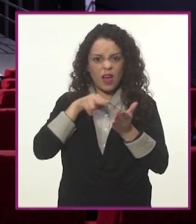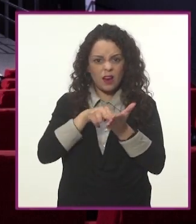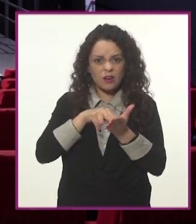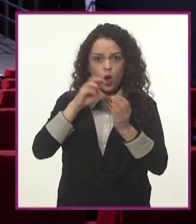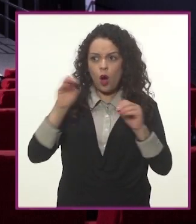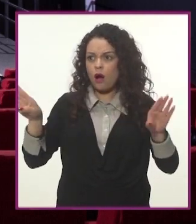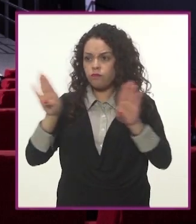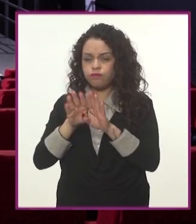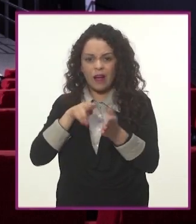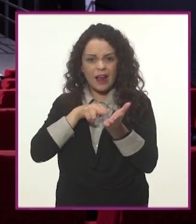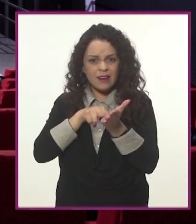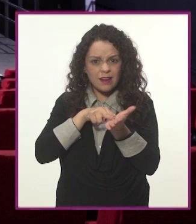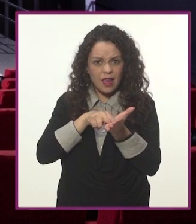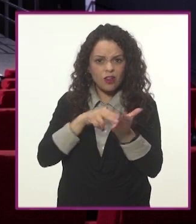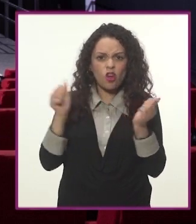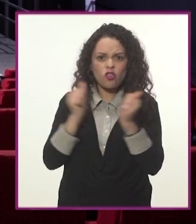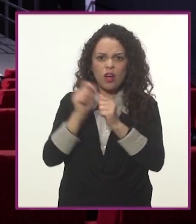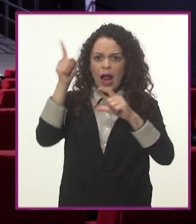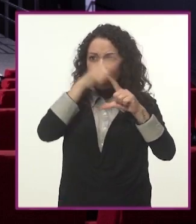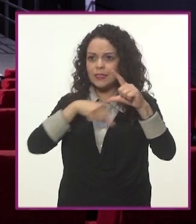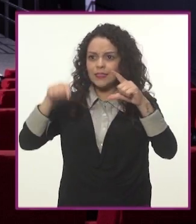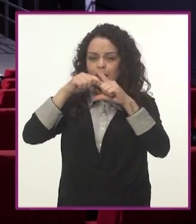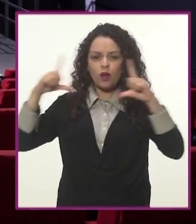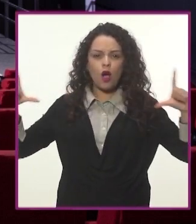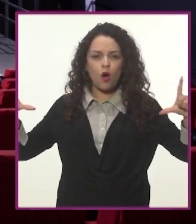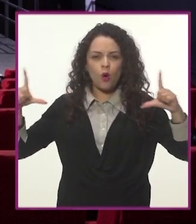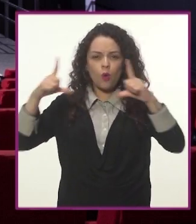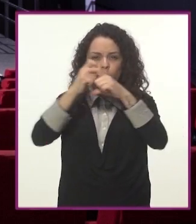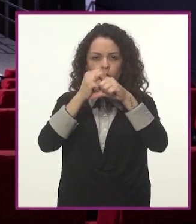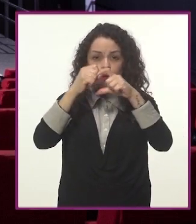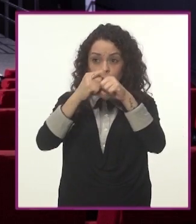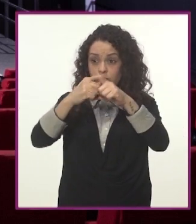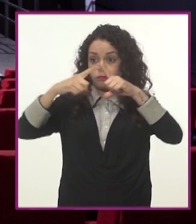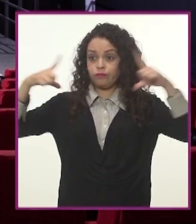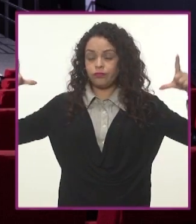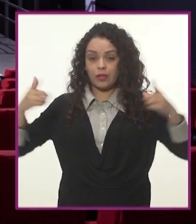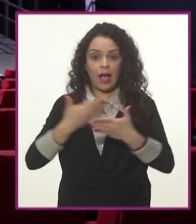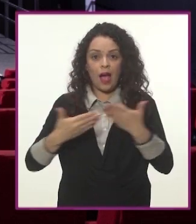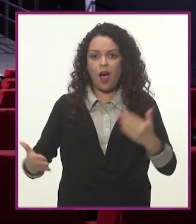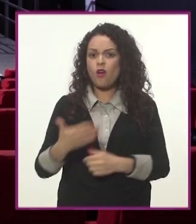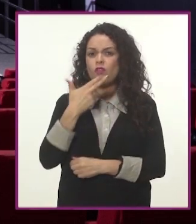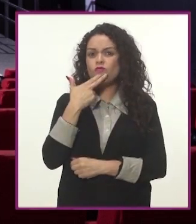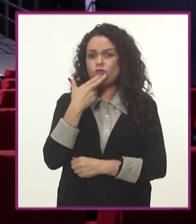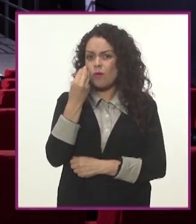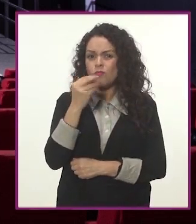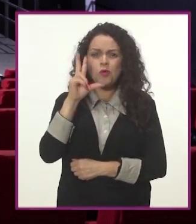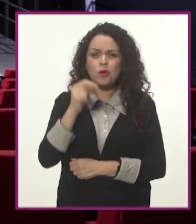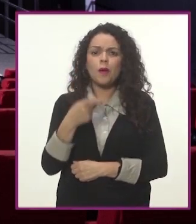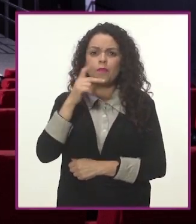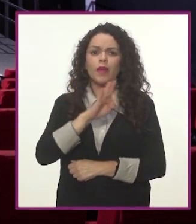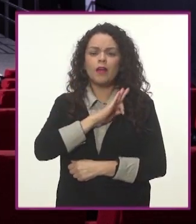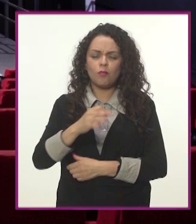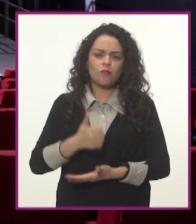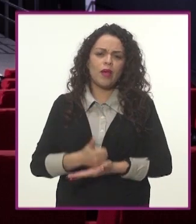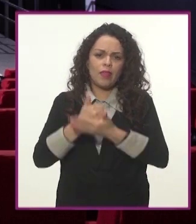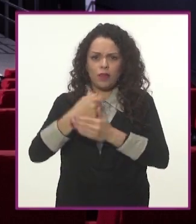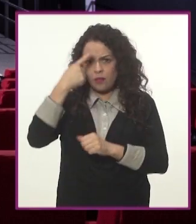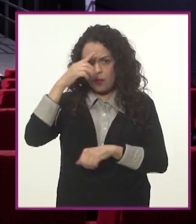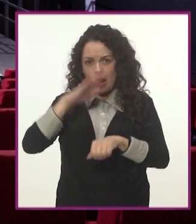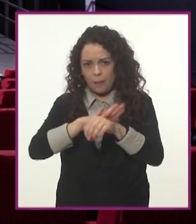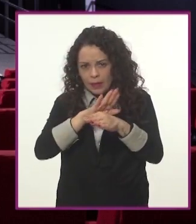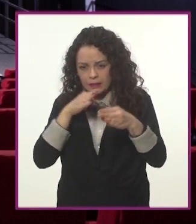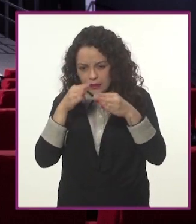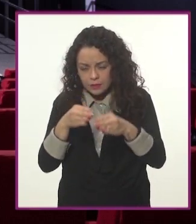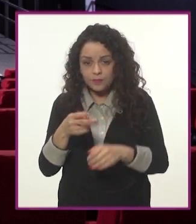negro en forma de círculo. Hoy en día no se usa tanto, pero puede llegar a servir como un recurso puntual. Este tipo